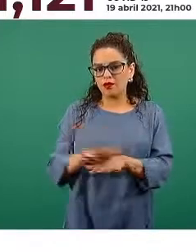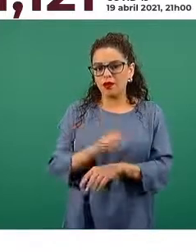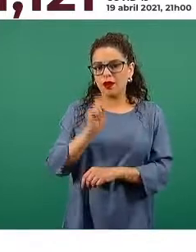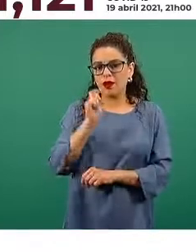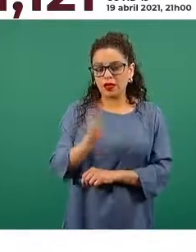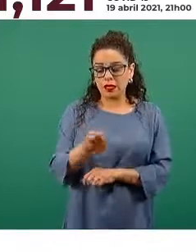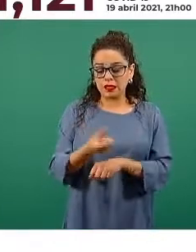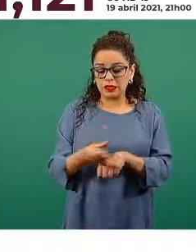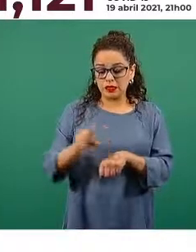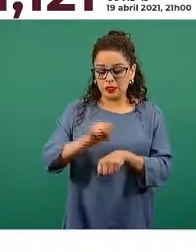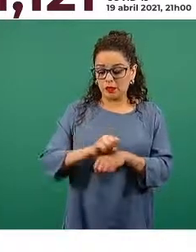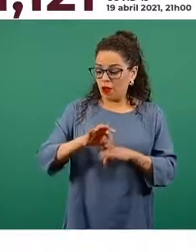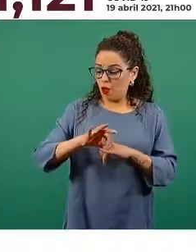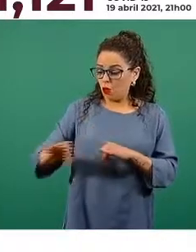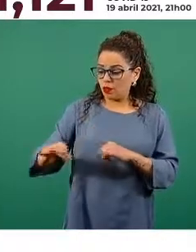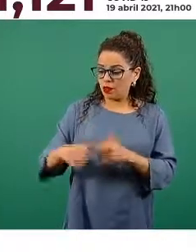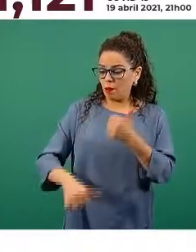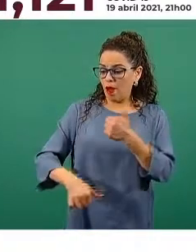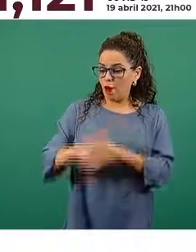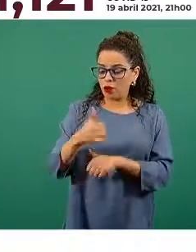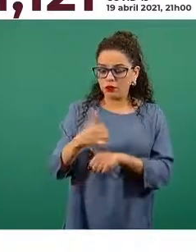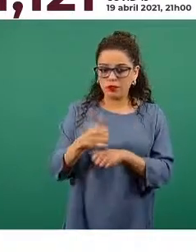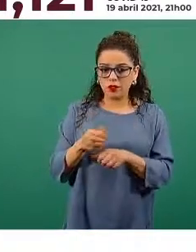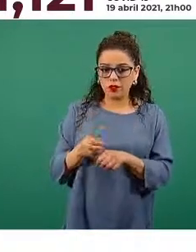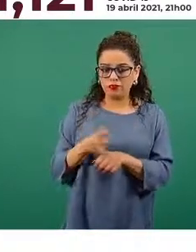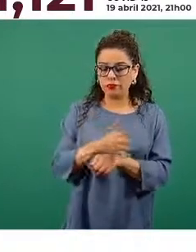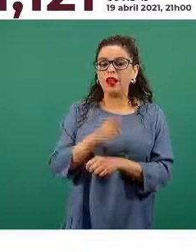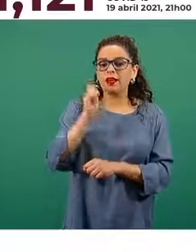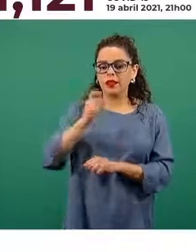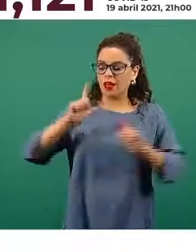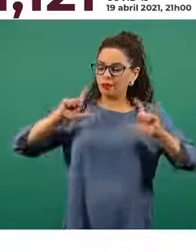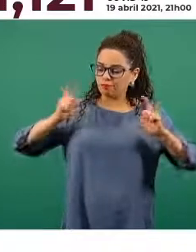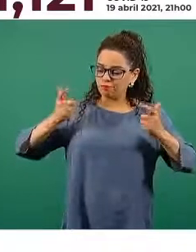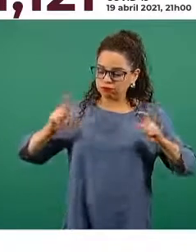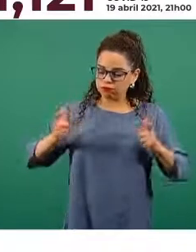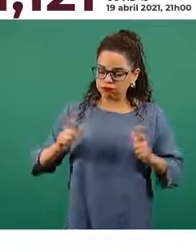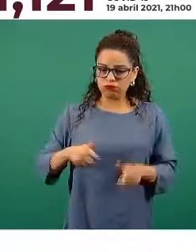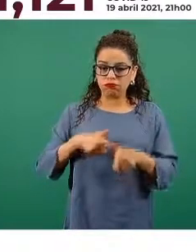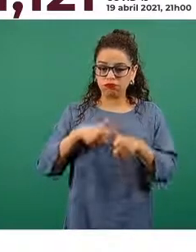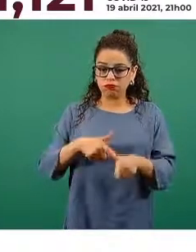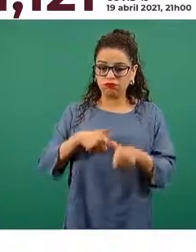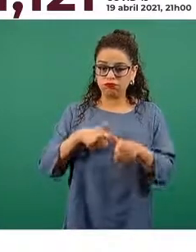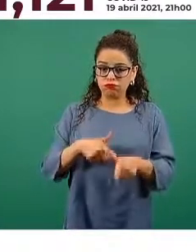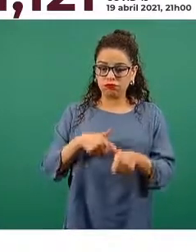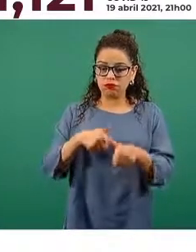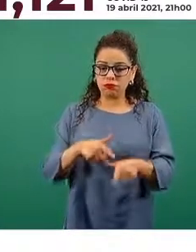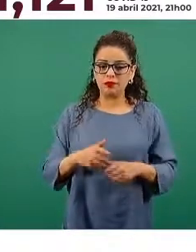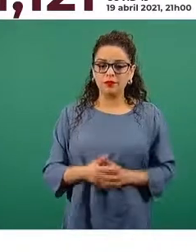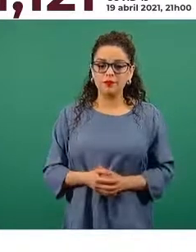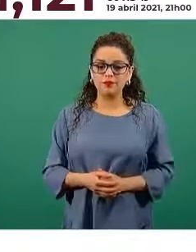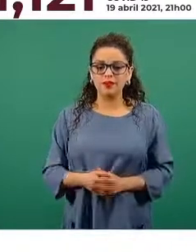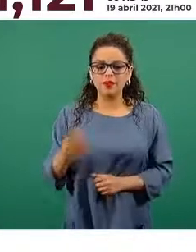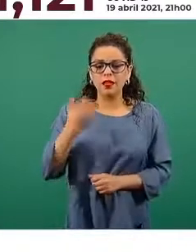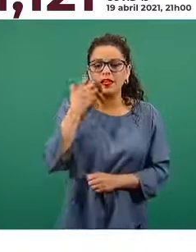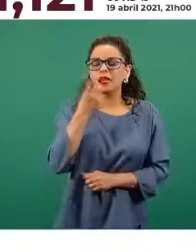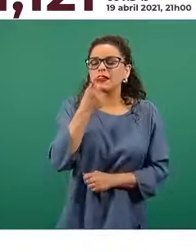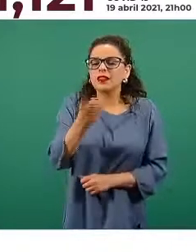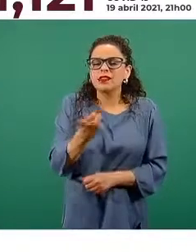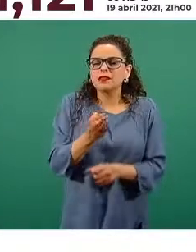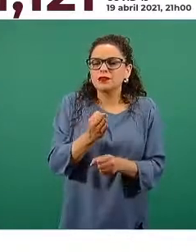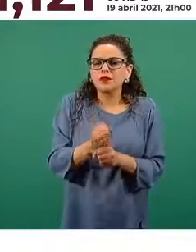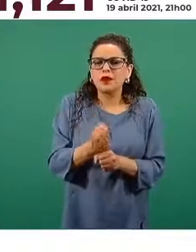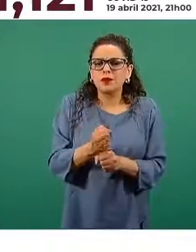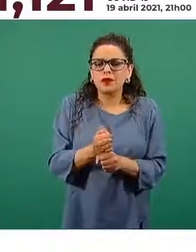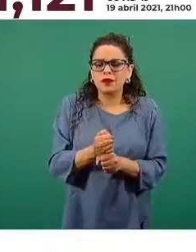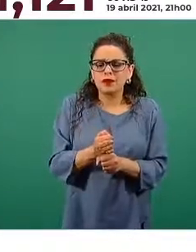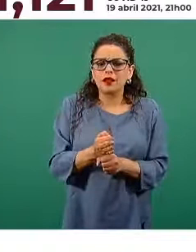11 semanas de un descenso continuo. Esto significa en este momento ya el